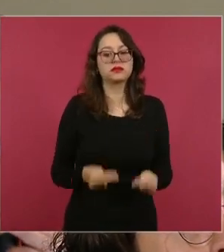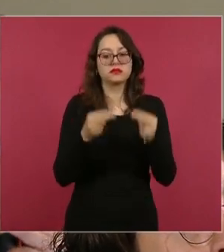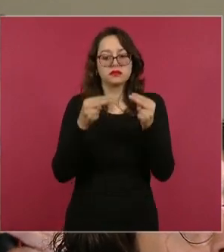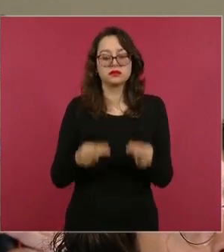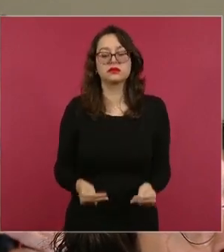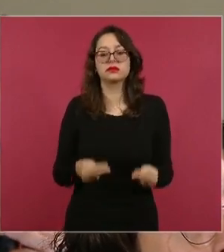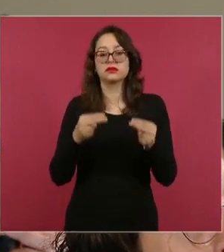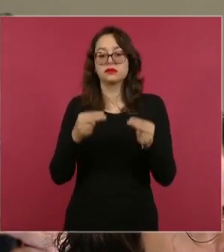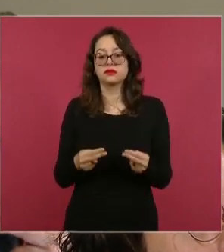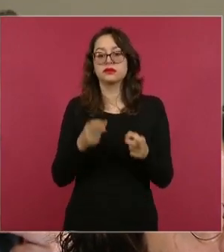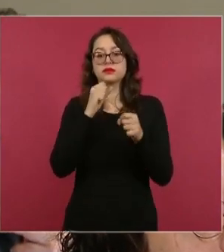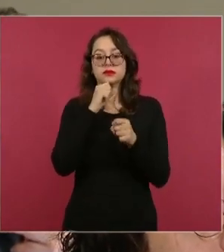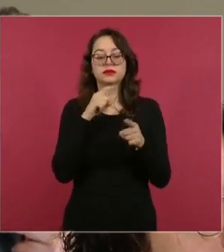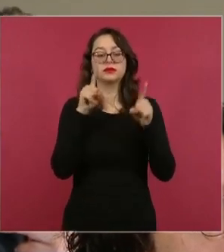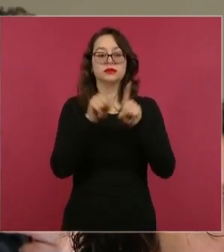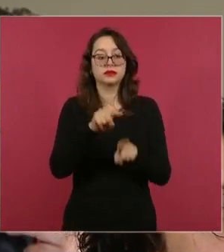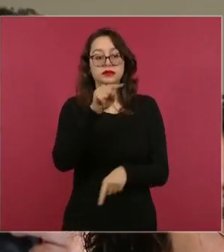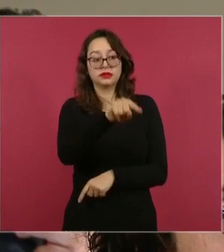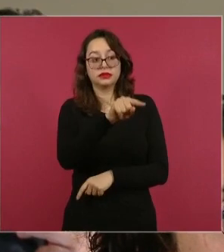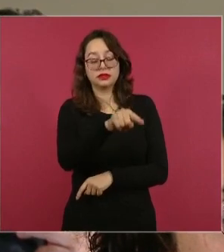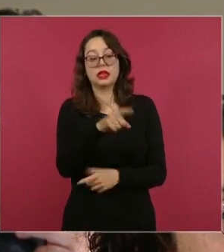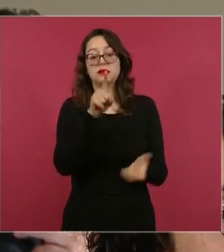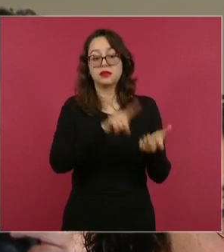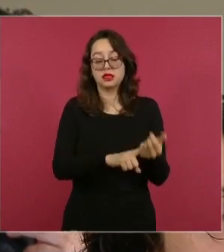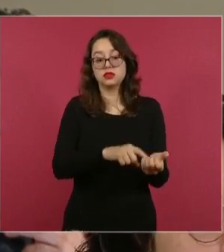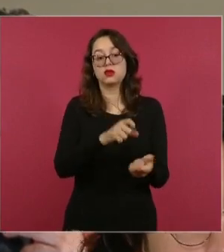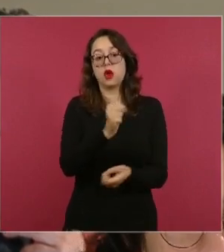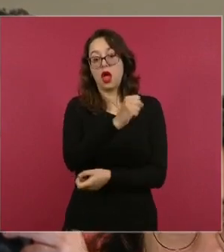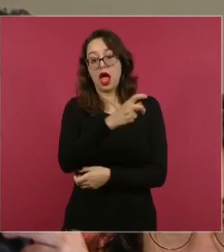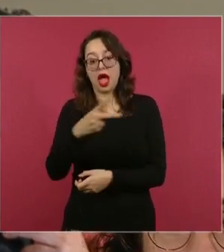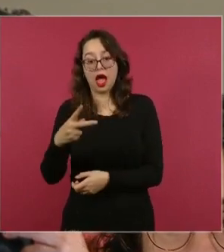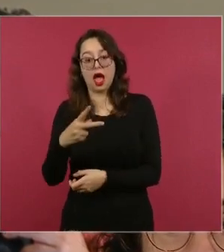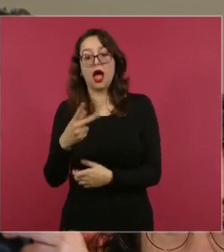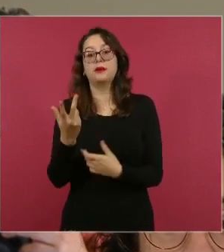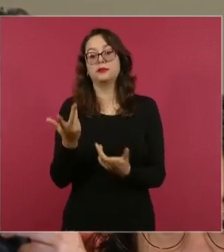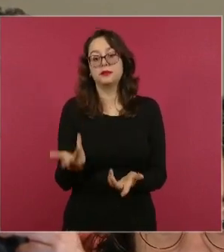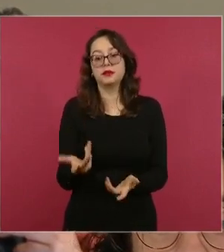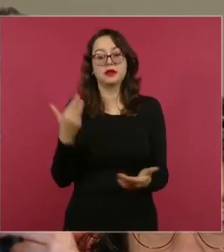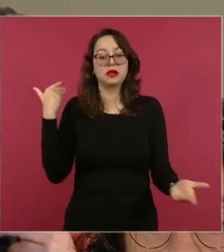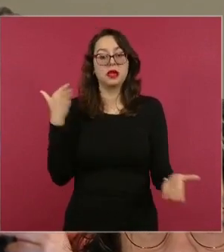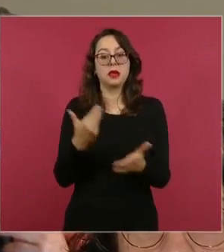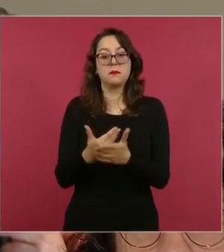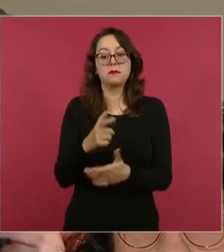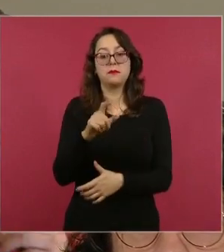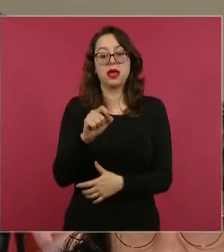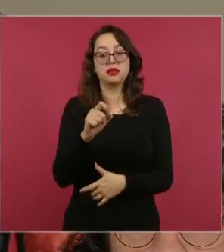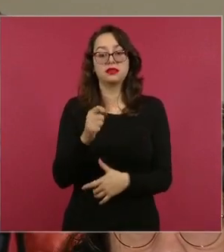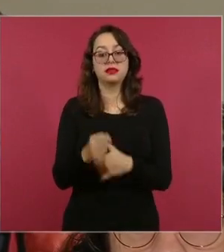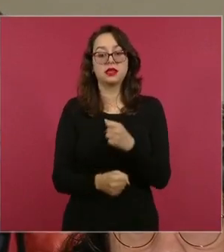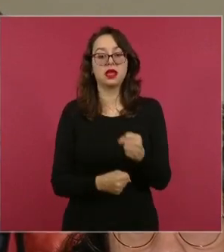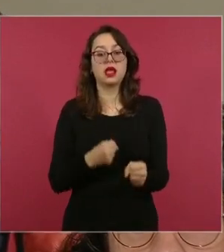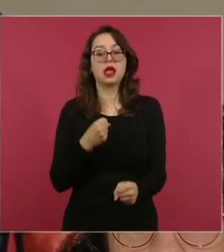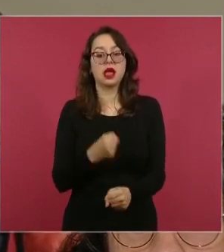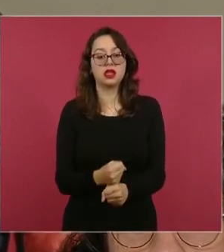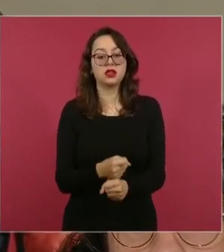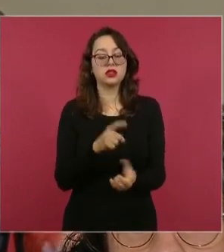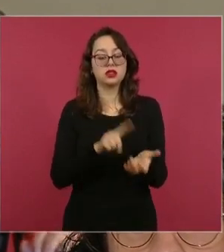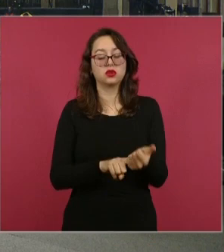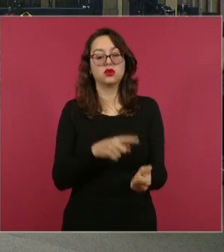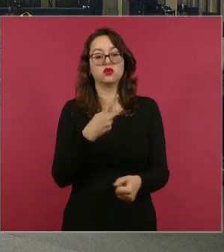concesionada que tuvo López Dóriga durante más de 20 años se filtró a su núcleo